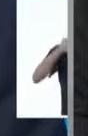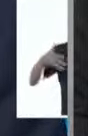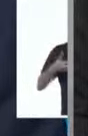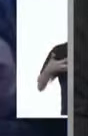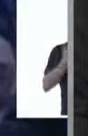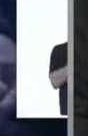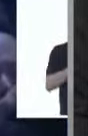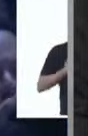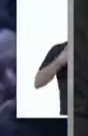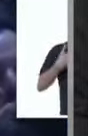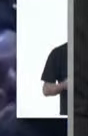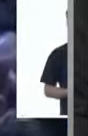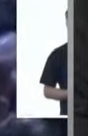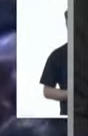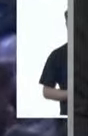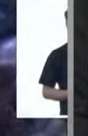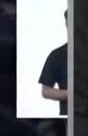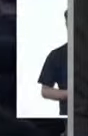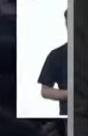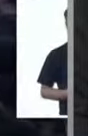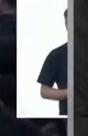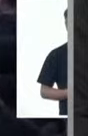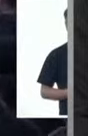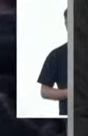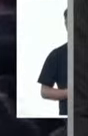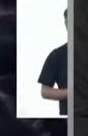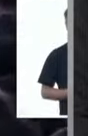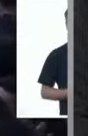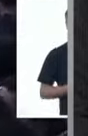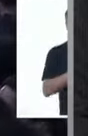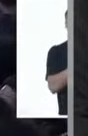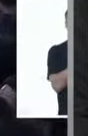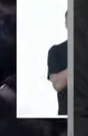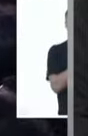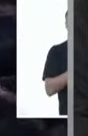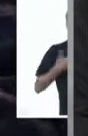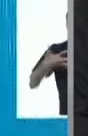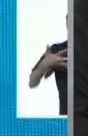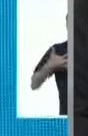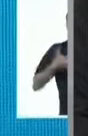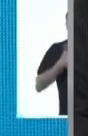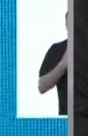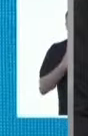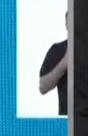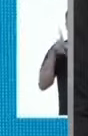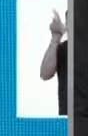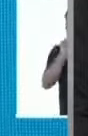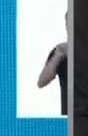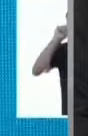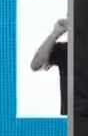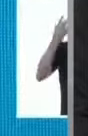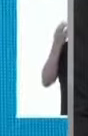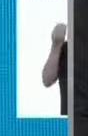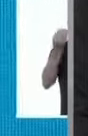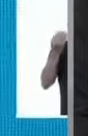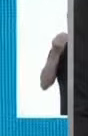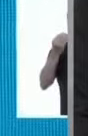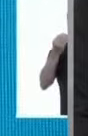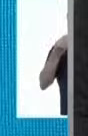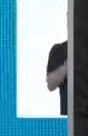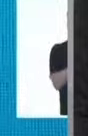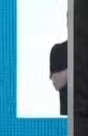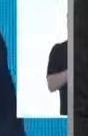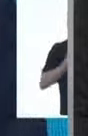pobres, estos planes platita, entre otras cosas, porque ese es un solo aspecto, es decir, hay una narrativa cultural, Claro. hay